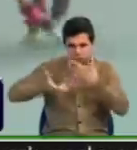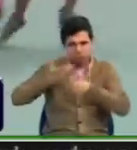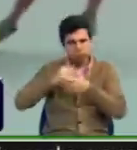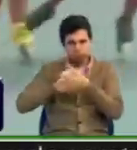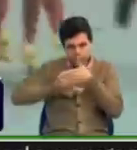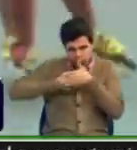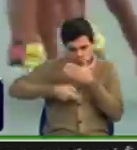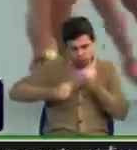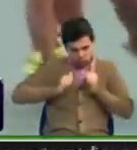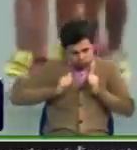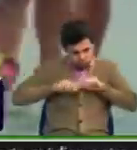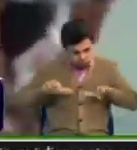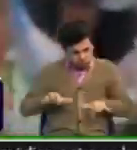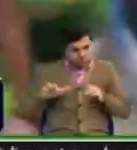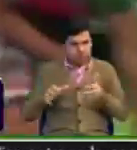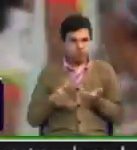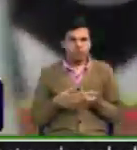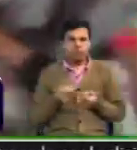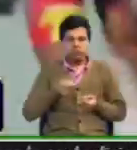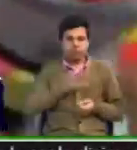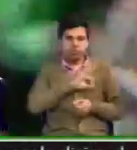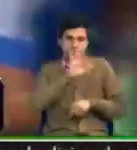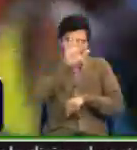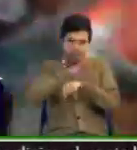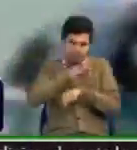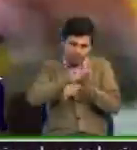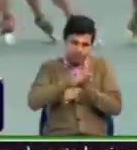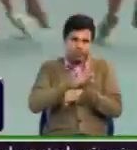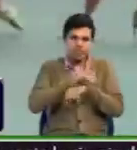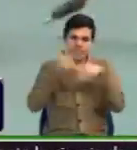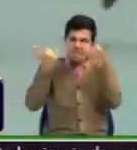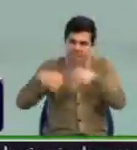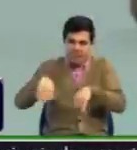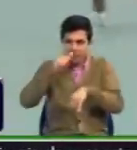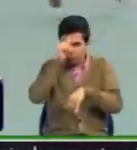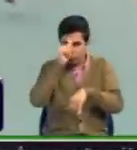competencias iniciarán este sábado en la tarde y terminarán el domingo en Bucaramanga.